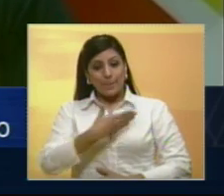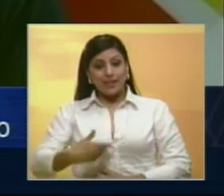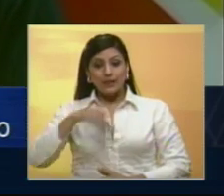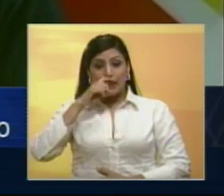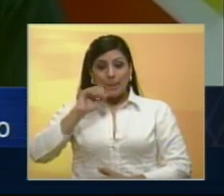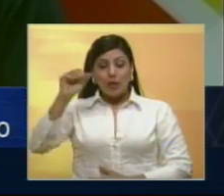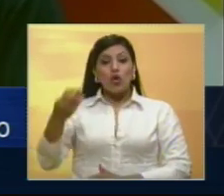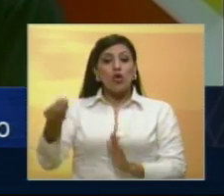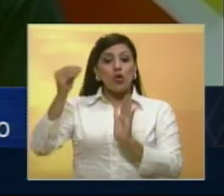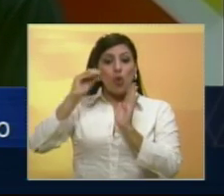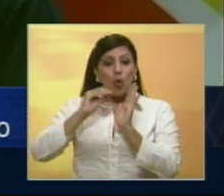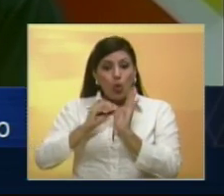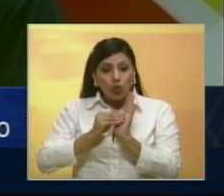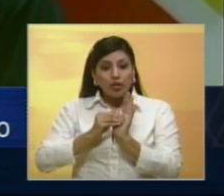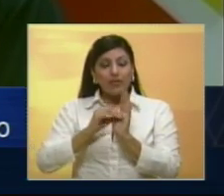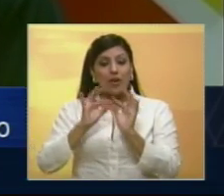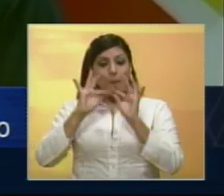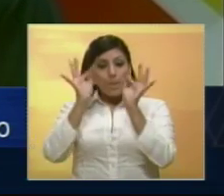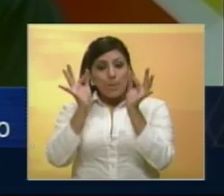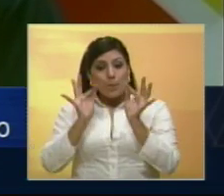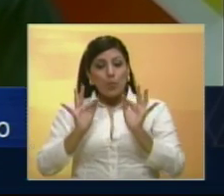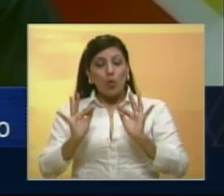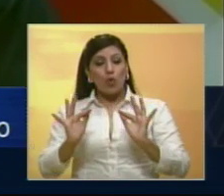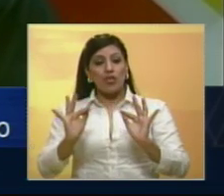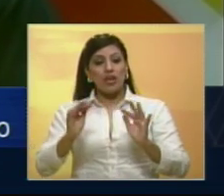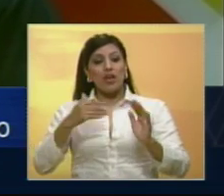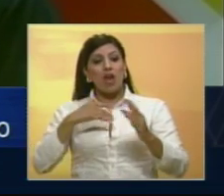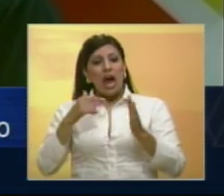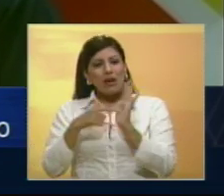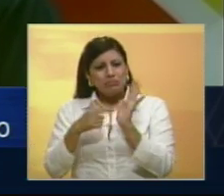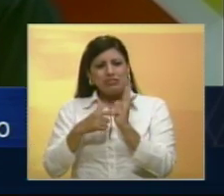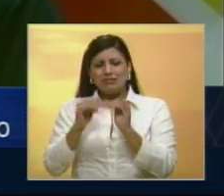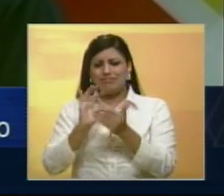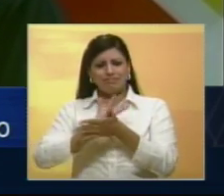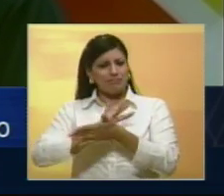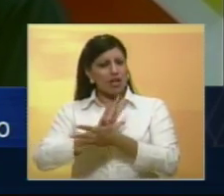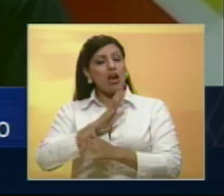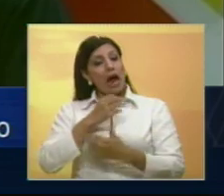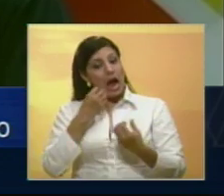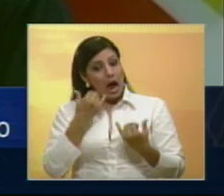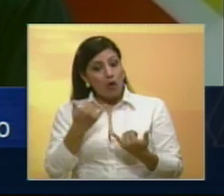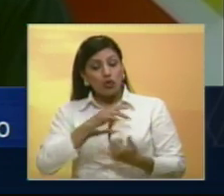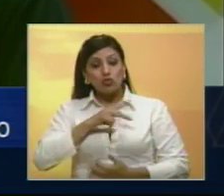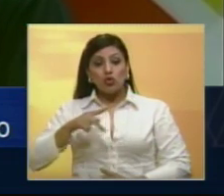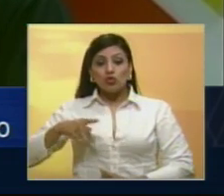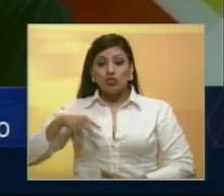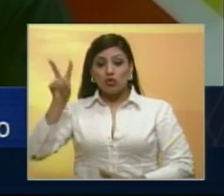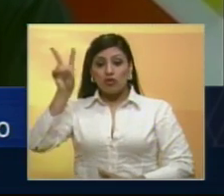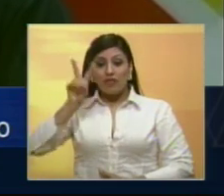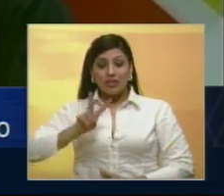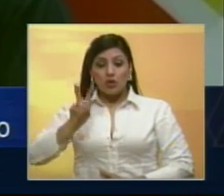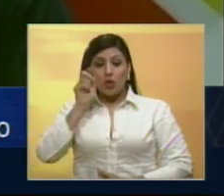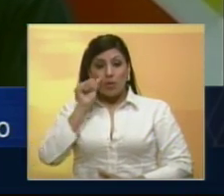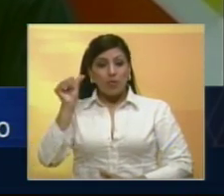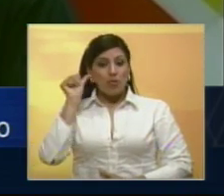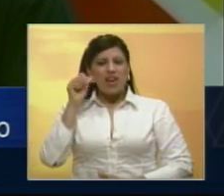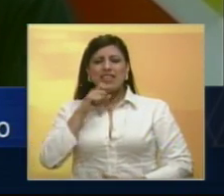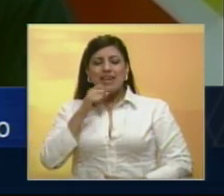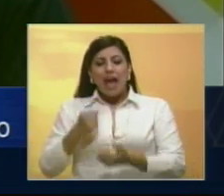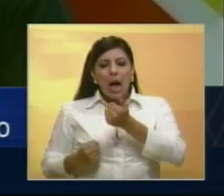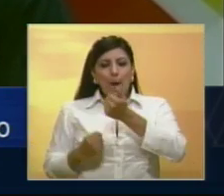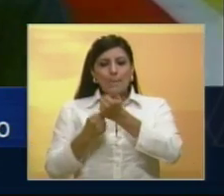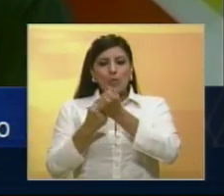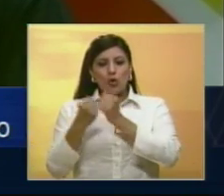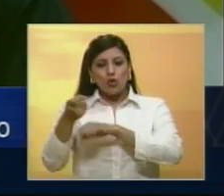lo ha ratificado, el modelo rentista se agotó y bueno, nos toca a los venezolanos y venezolanas, con el apoyo del